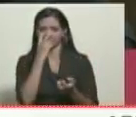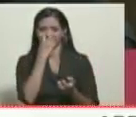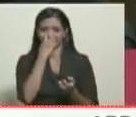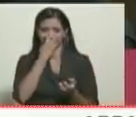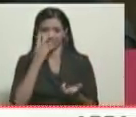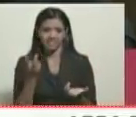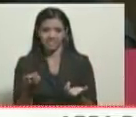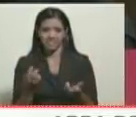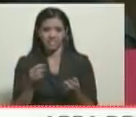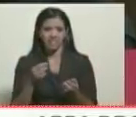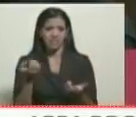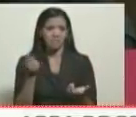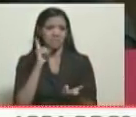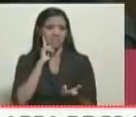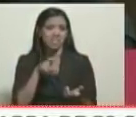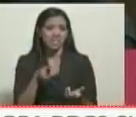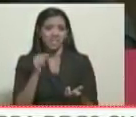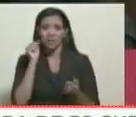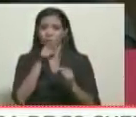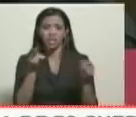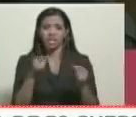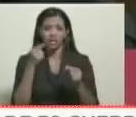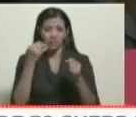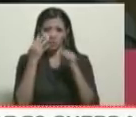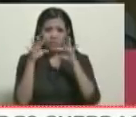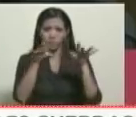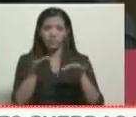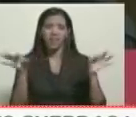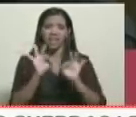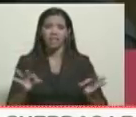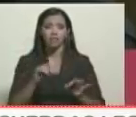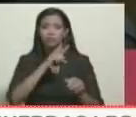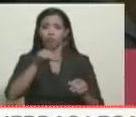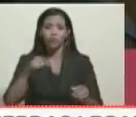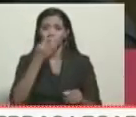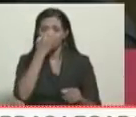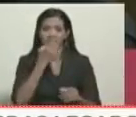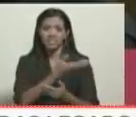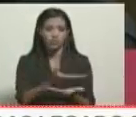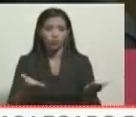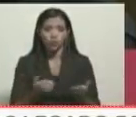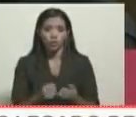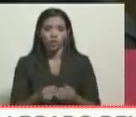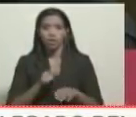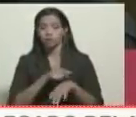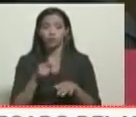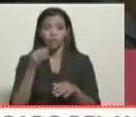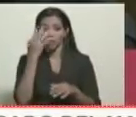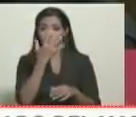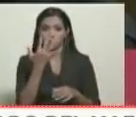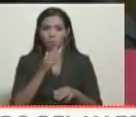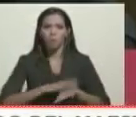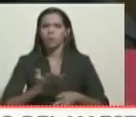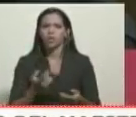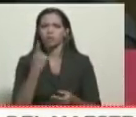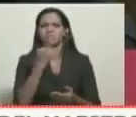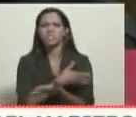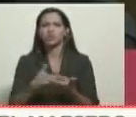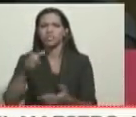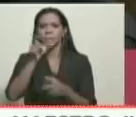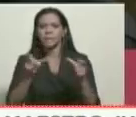a nadie. Ustedes son unos ridículos todos, porque si son tan influencers, ¿por qué no se llenó 1 millón de personas el